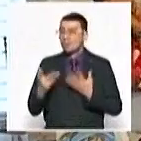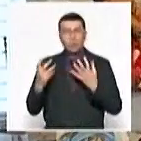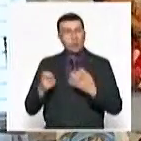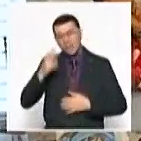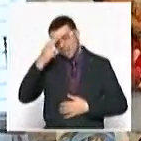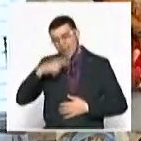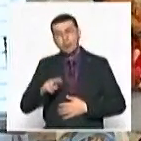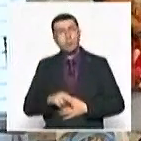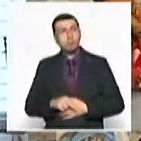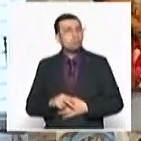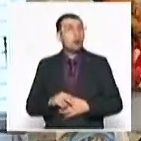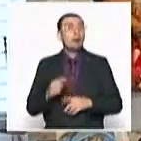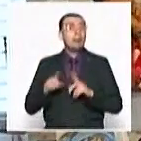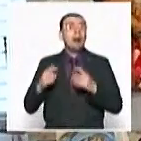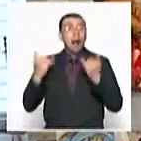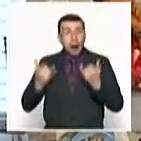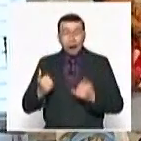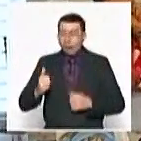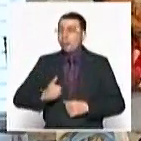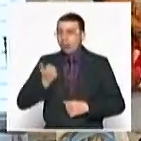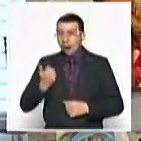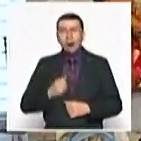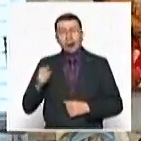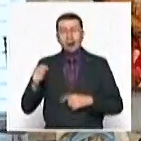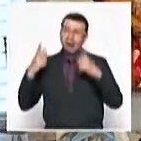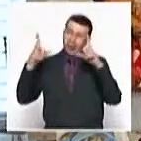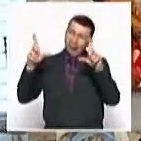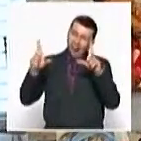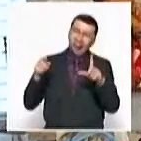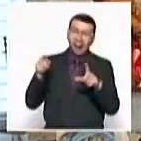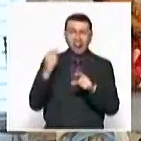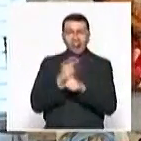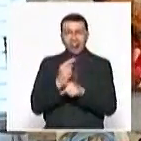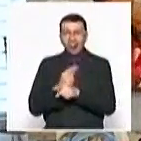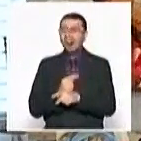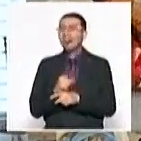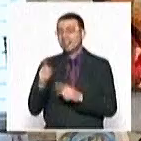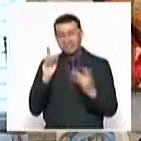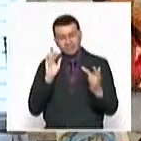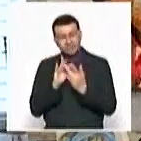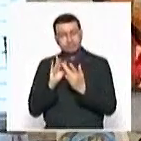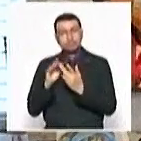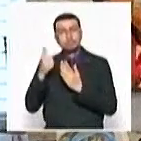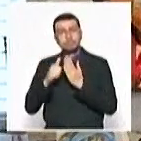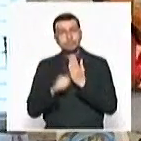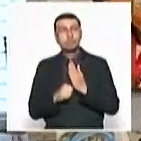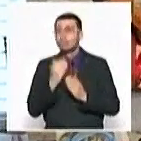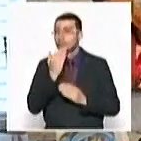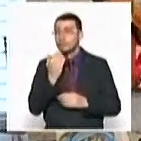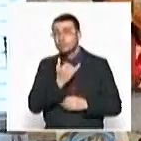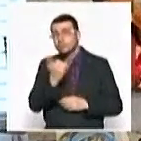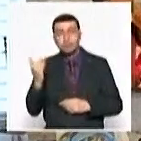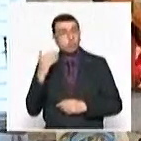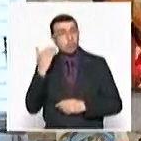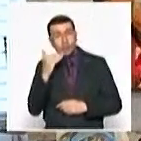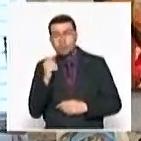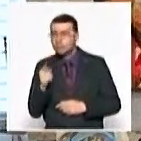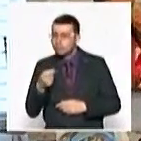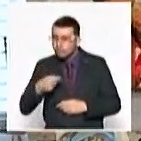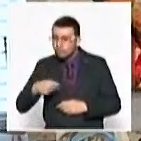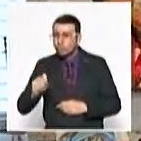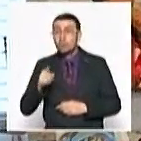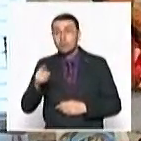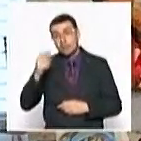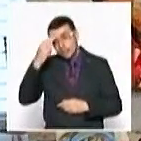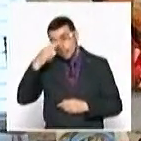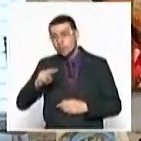ahora podemos aprovechar los recursos de la televisión y de este programa para las damas, para las mujeres que están próximas a tener un